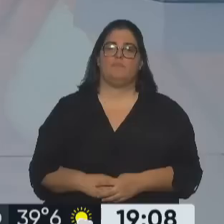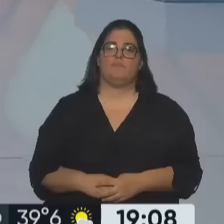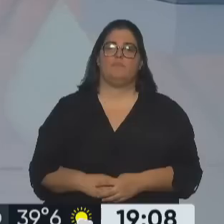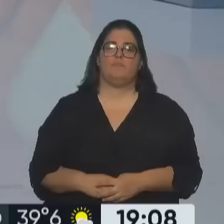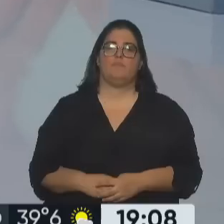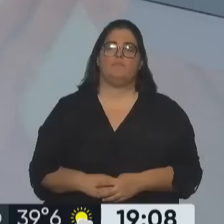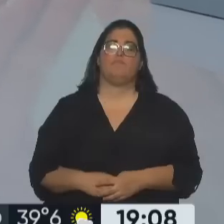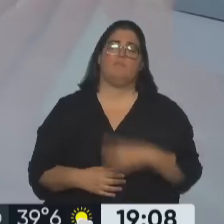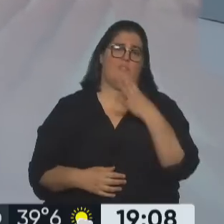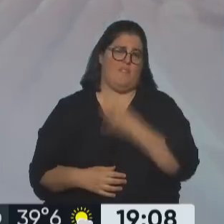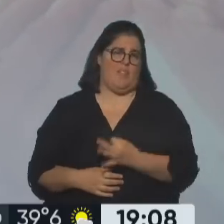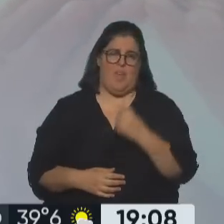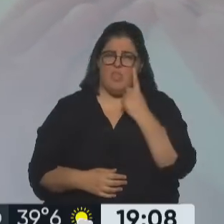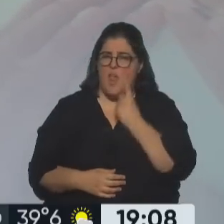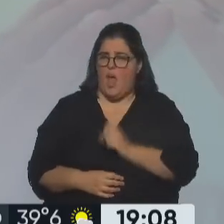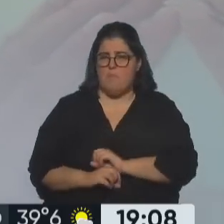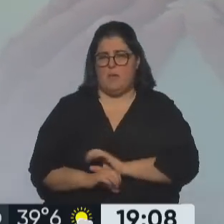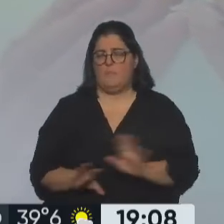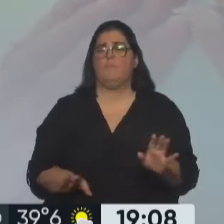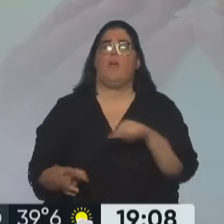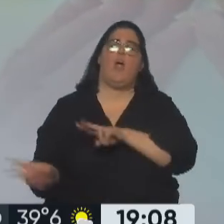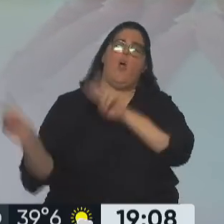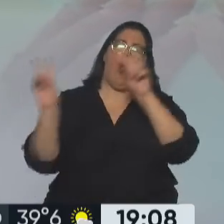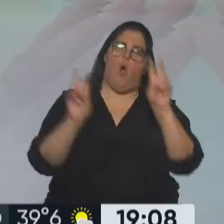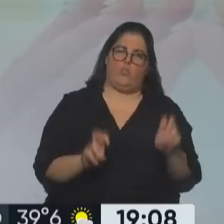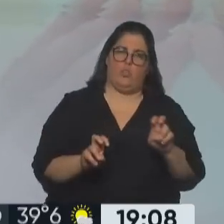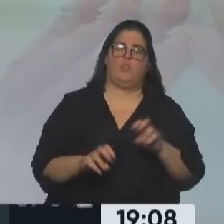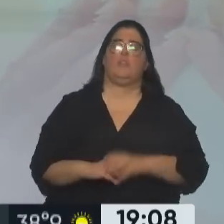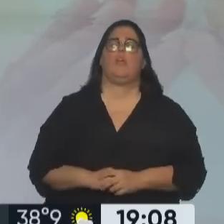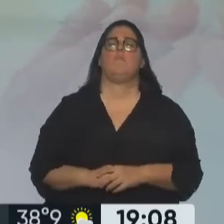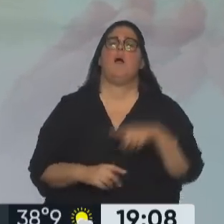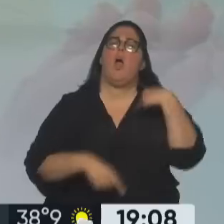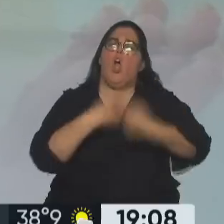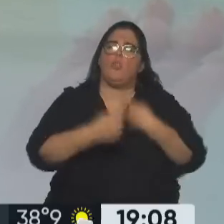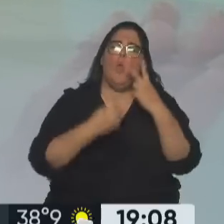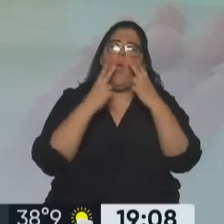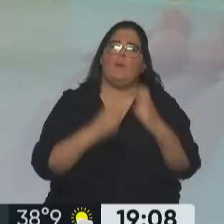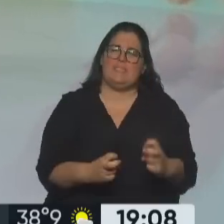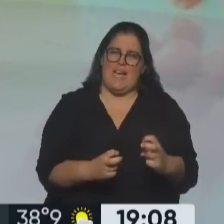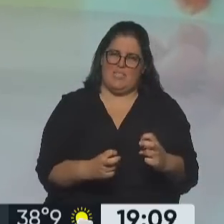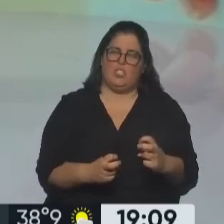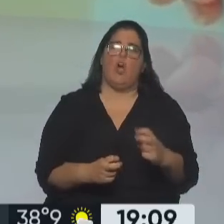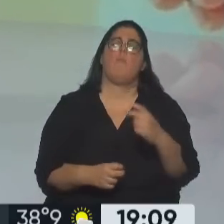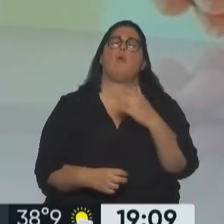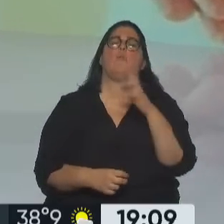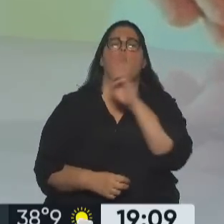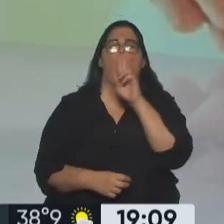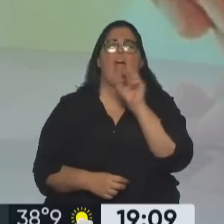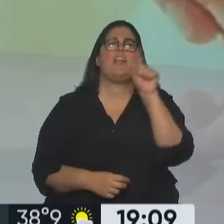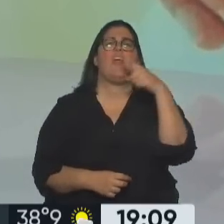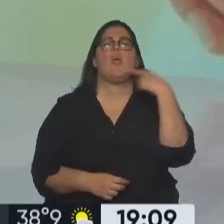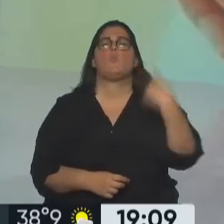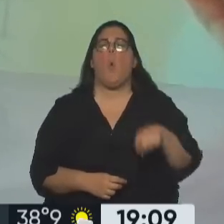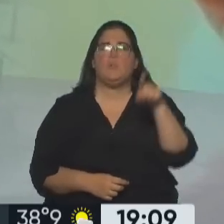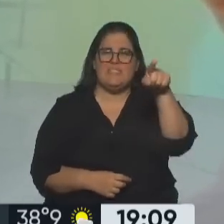Bueno un verdadero drama pasamos a otro tema ahora porque sigue la investigación con respecto a la llegada de mujeres de Rusia